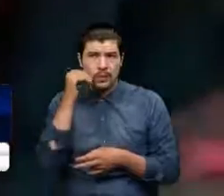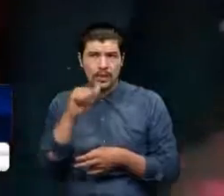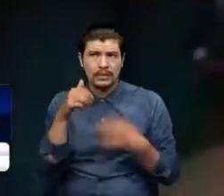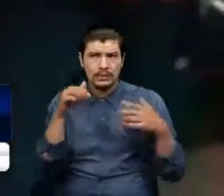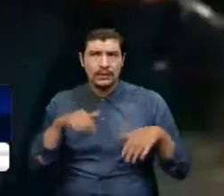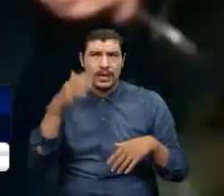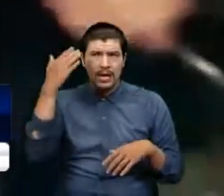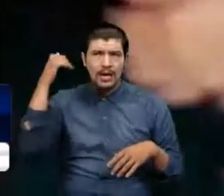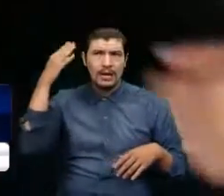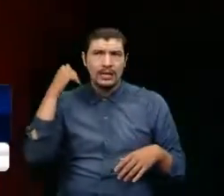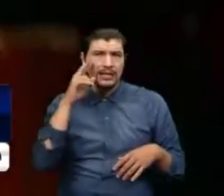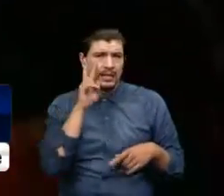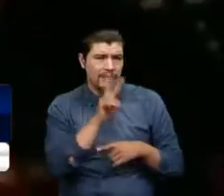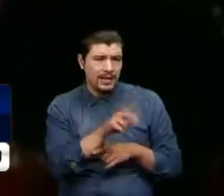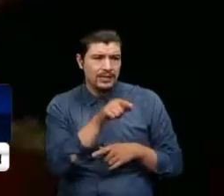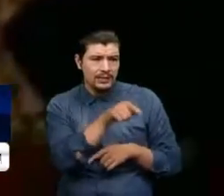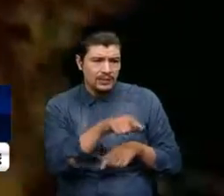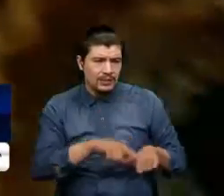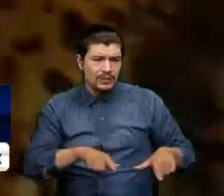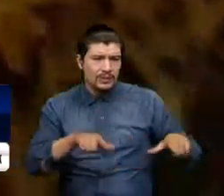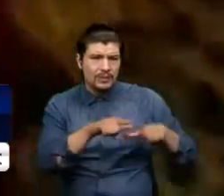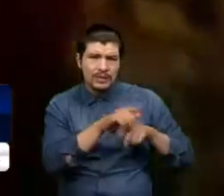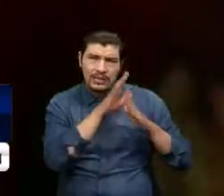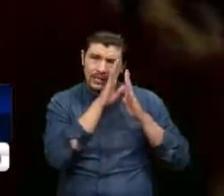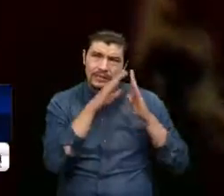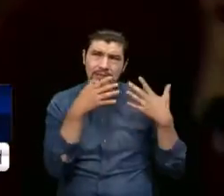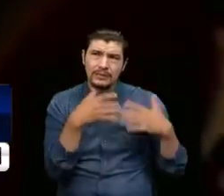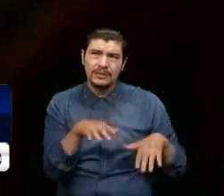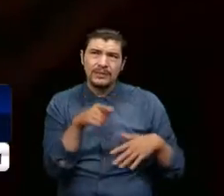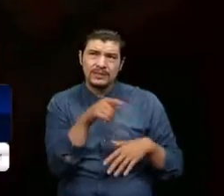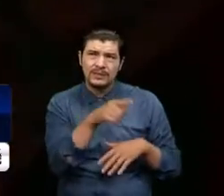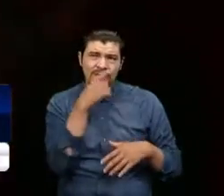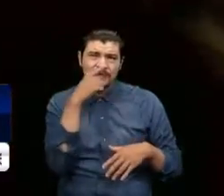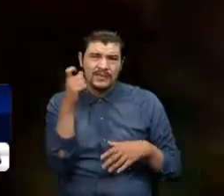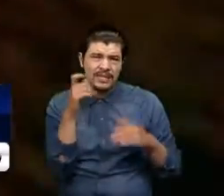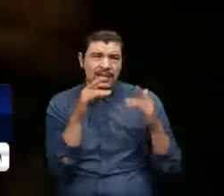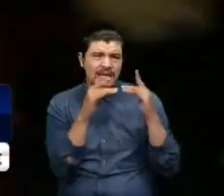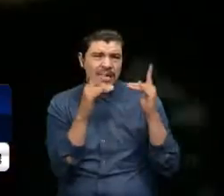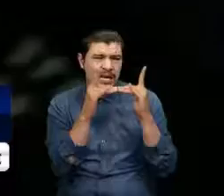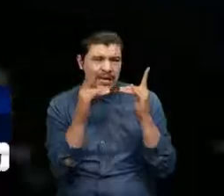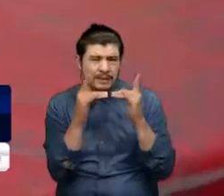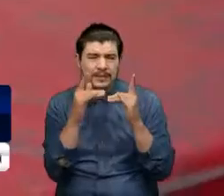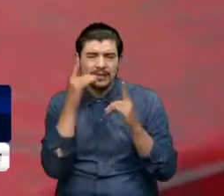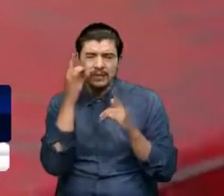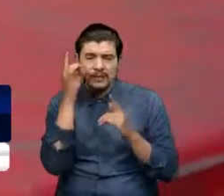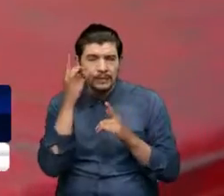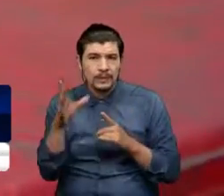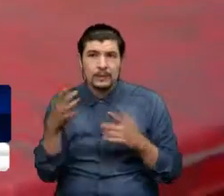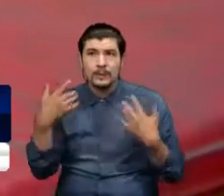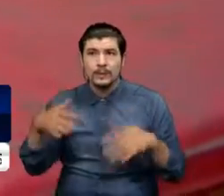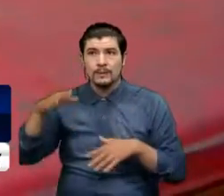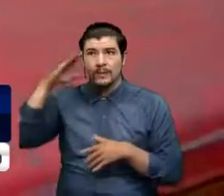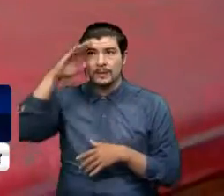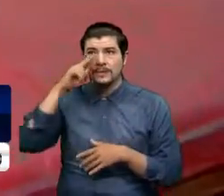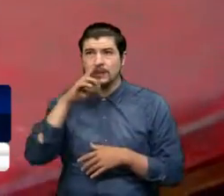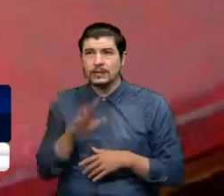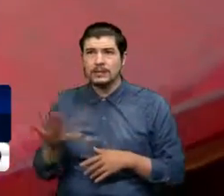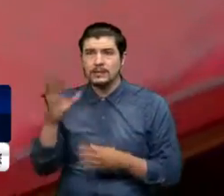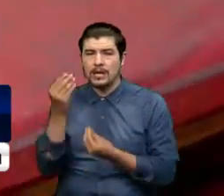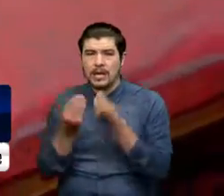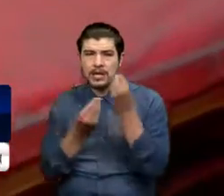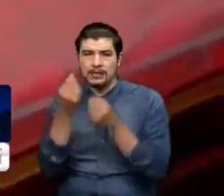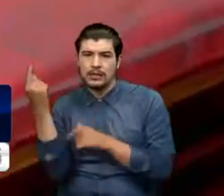antes, como era su habitación, una improvisada cama, la de ella y la de sus pequeños. Esto llevó a que la policía hiciera una jornada y